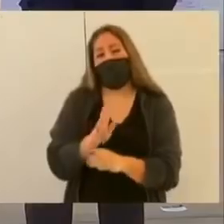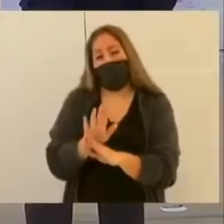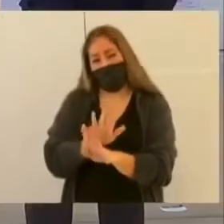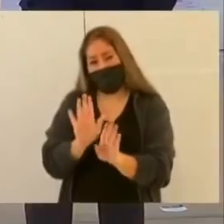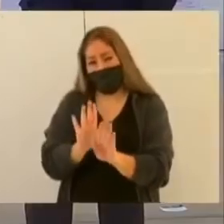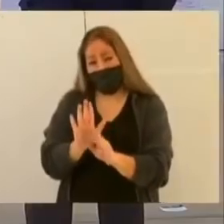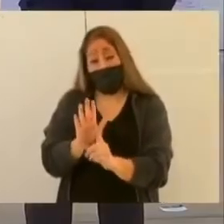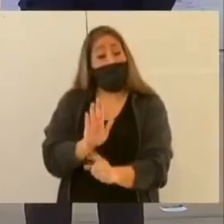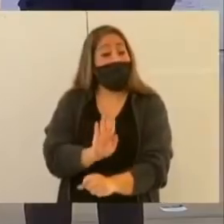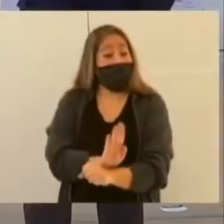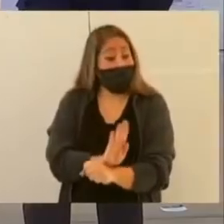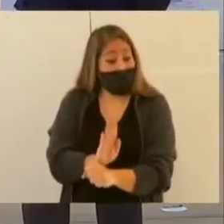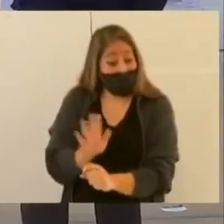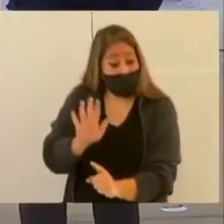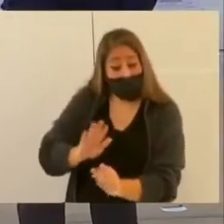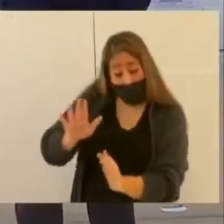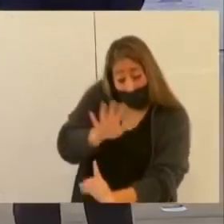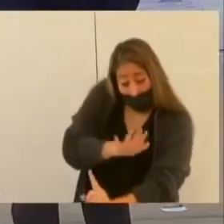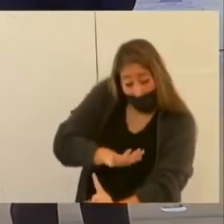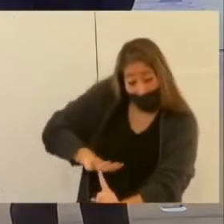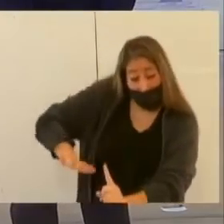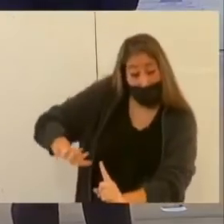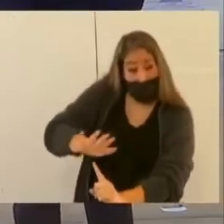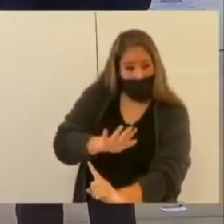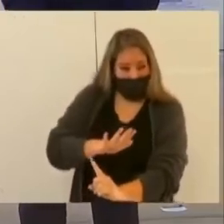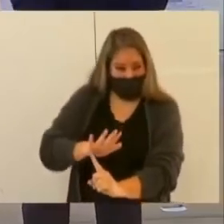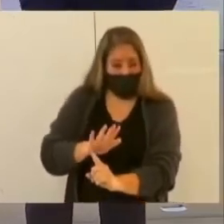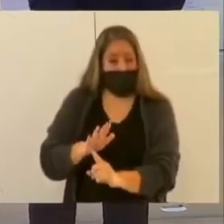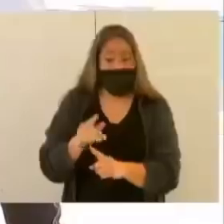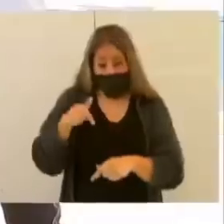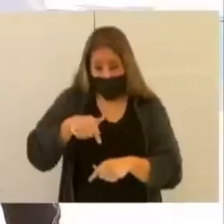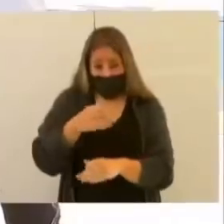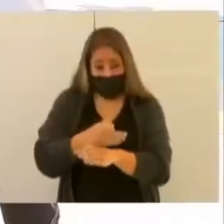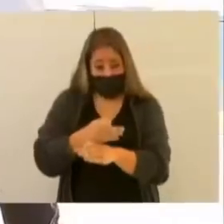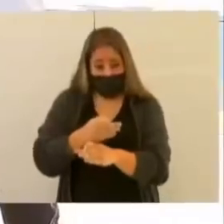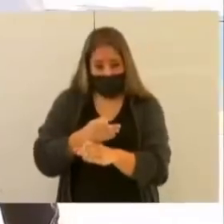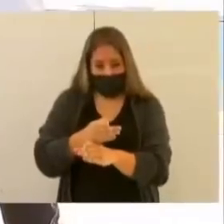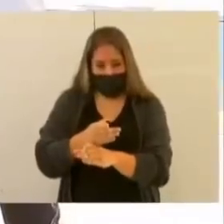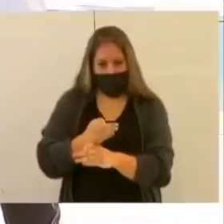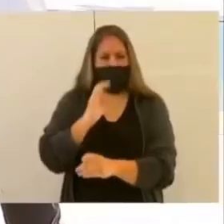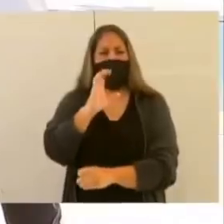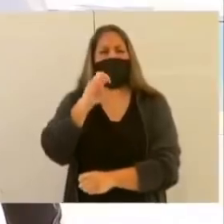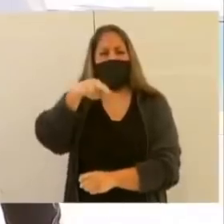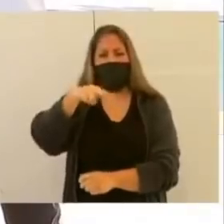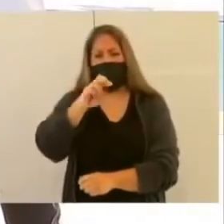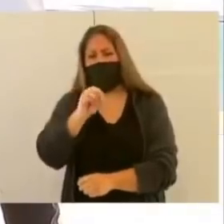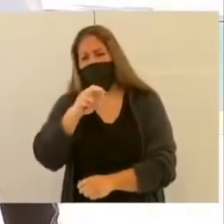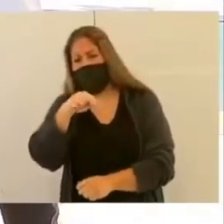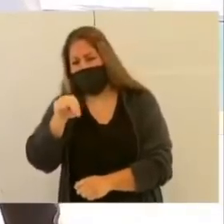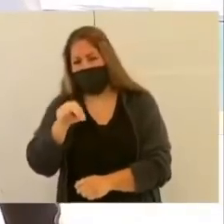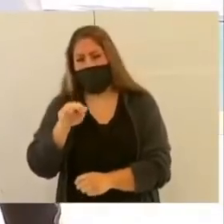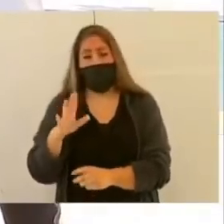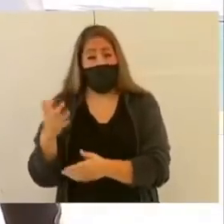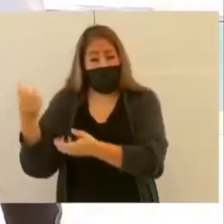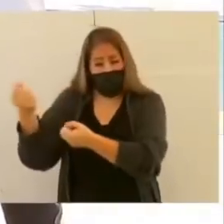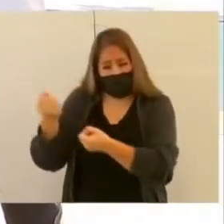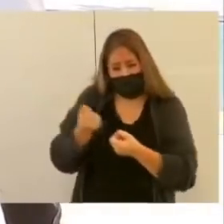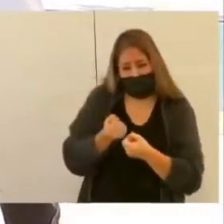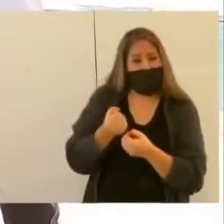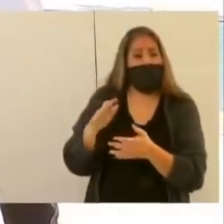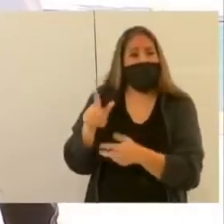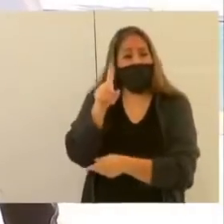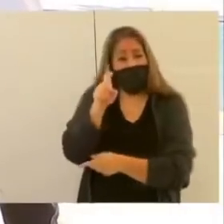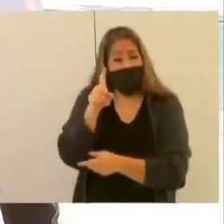Fernández. Quiero comentarles que actualmente el Cañón de Fernández trae agua, hay